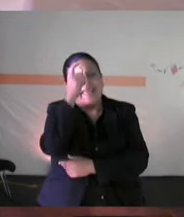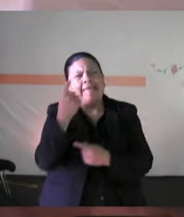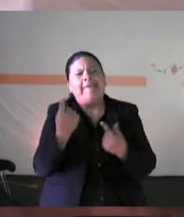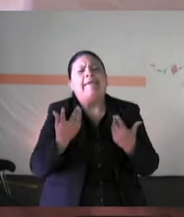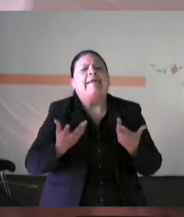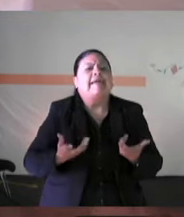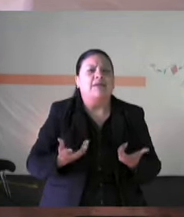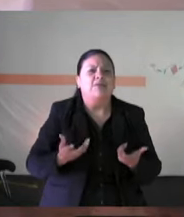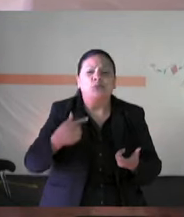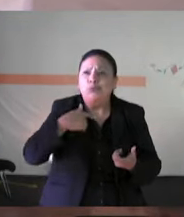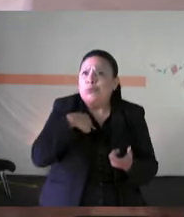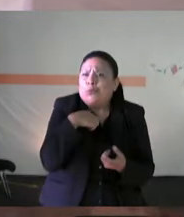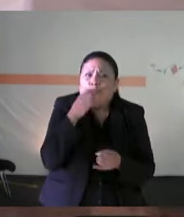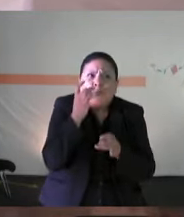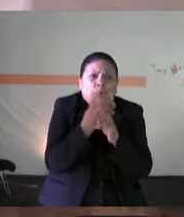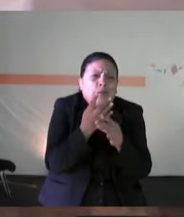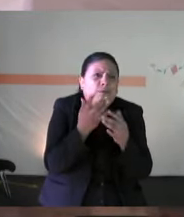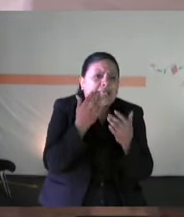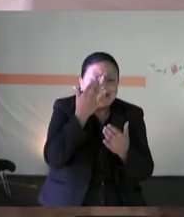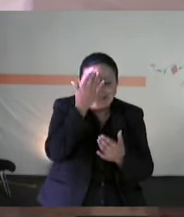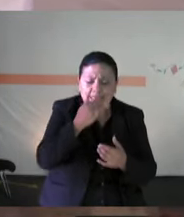que sé es escribir,